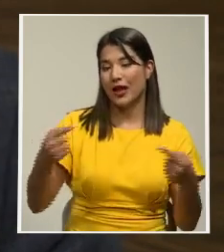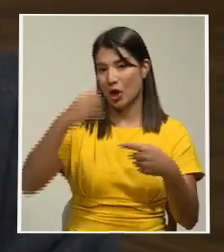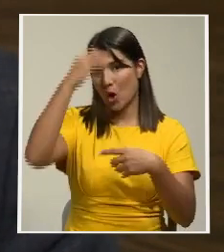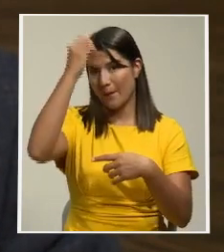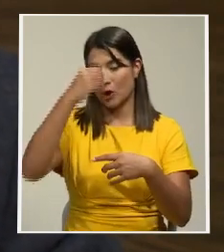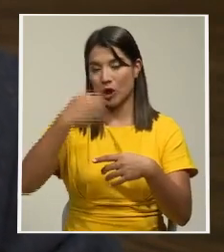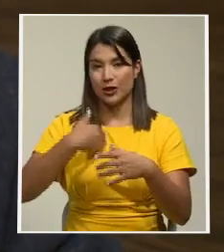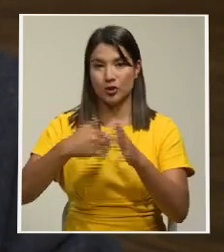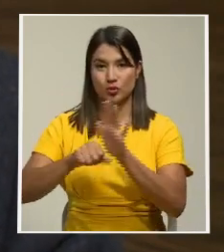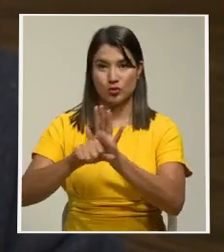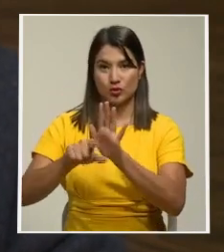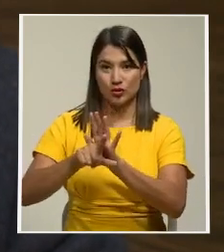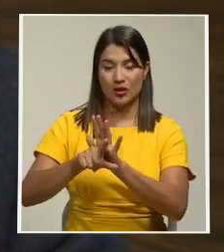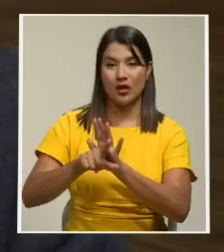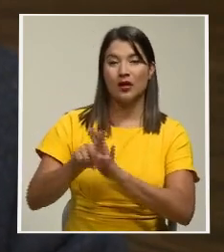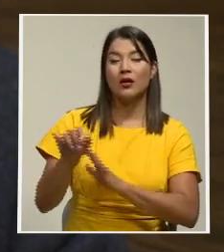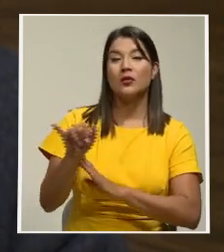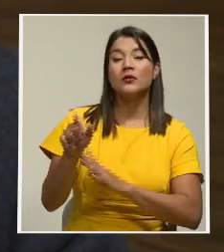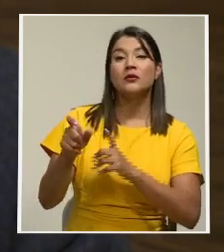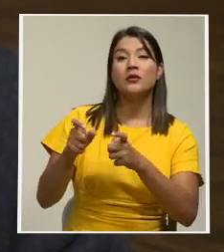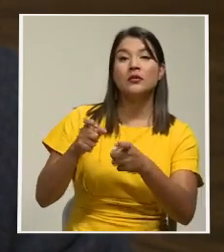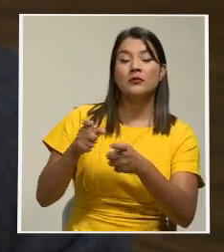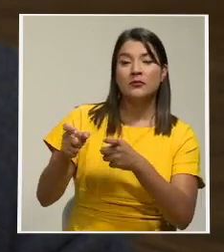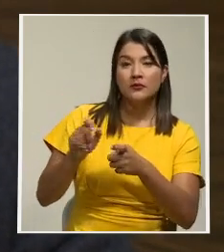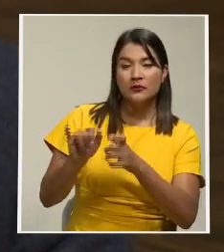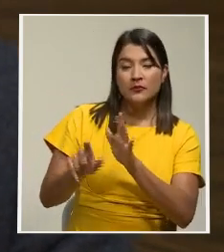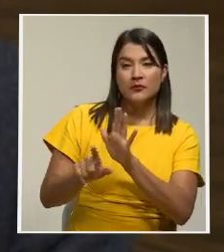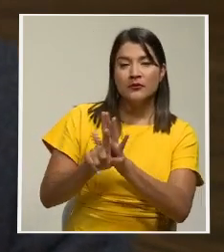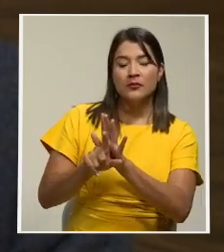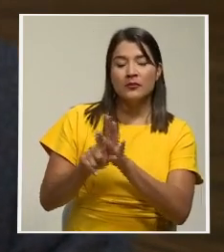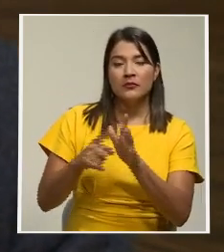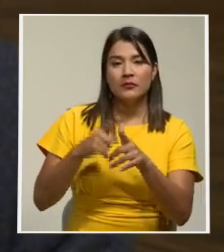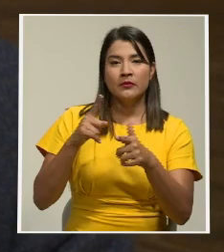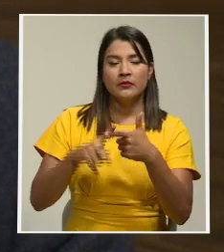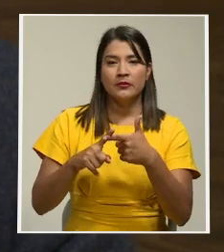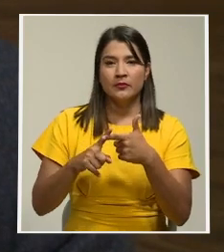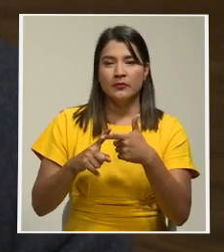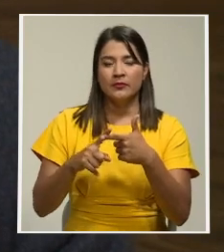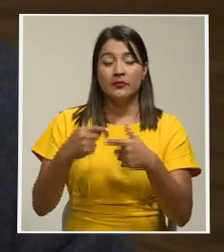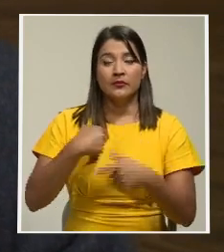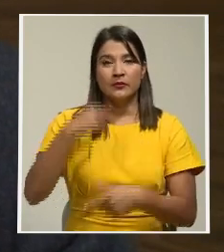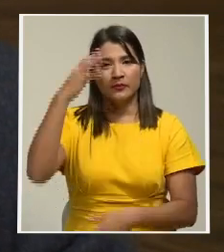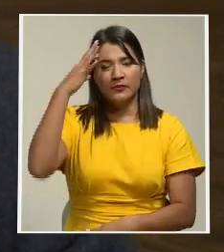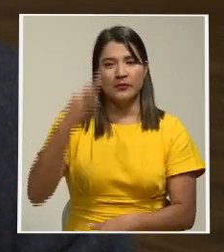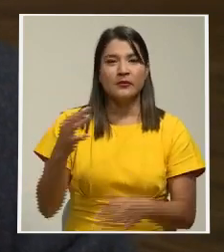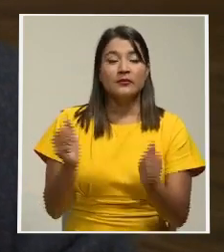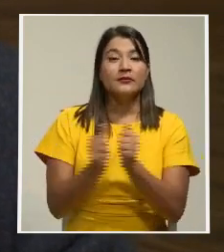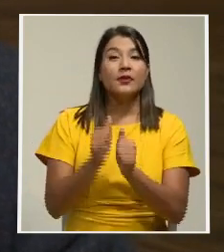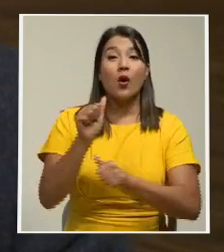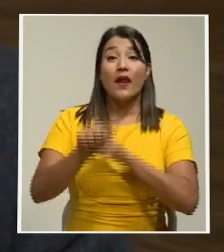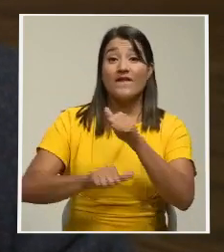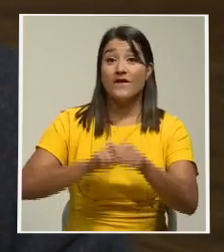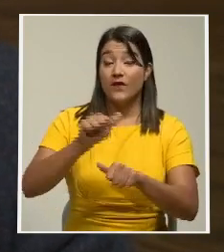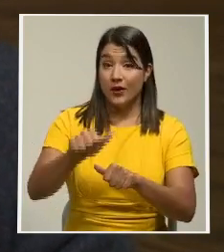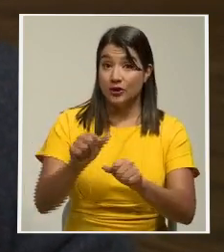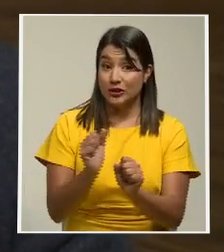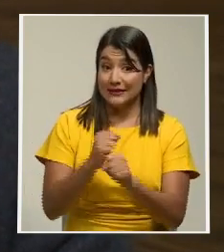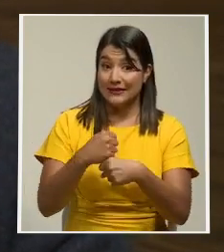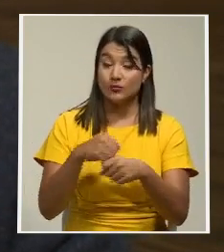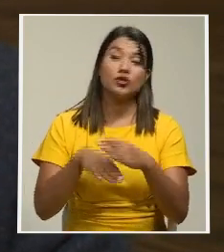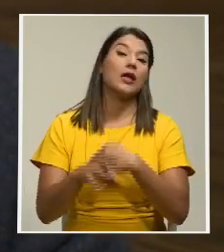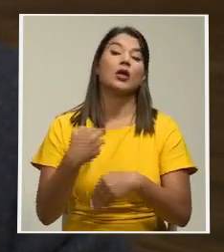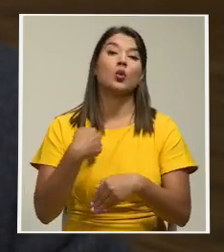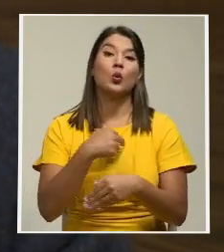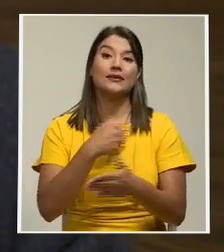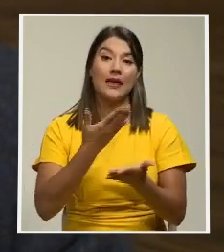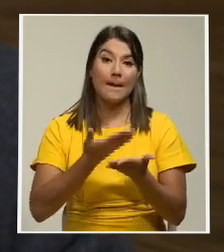controlar ese tipo de normas. De manera que creo que con el esfuerzo que se hizo en la moción, van